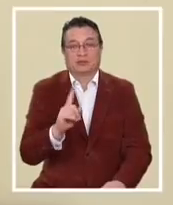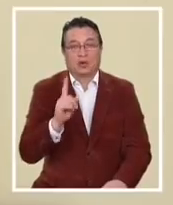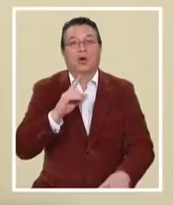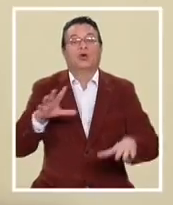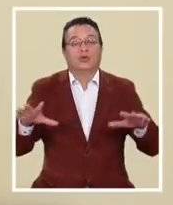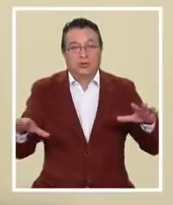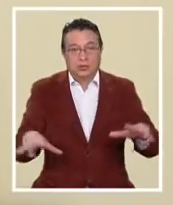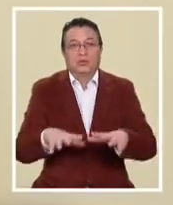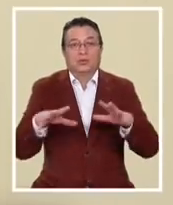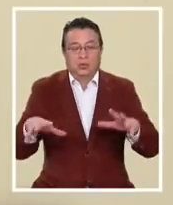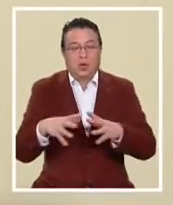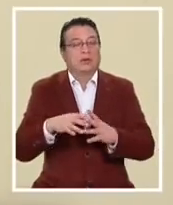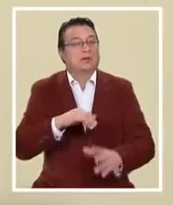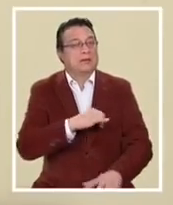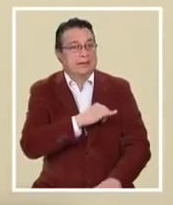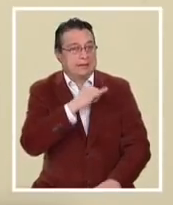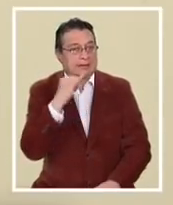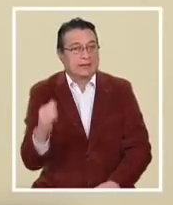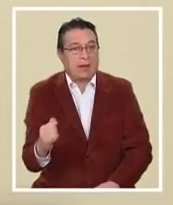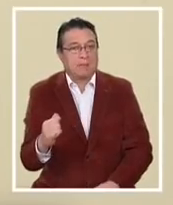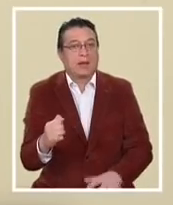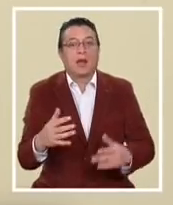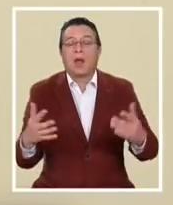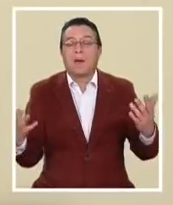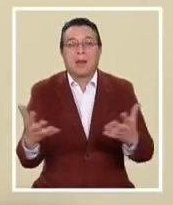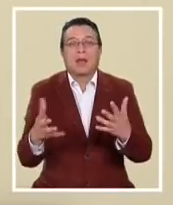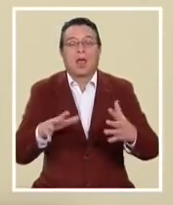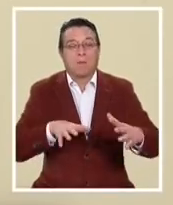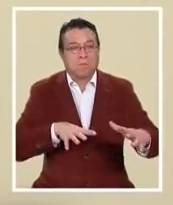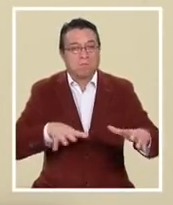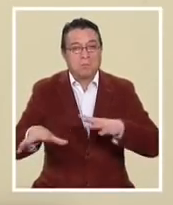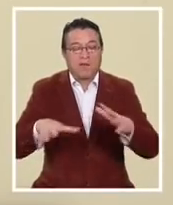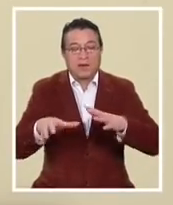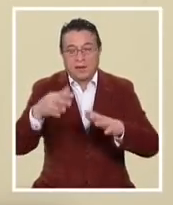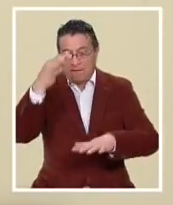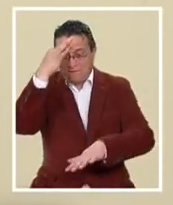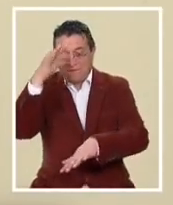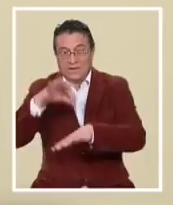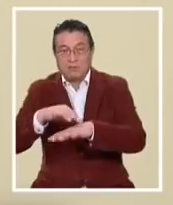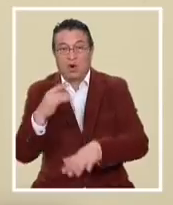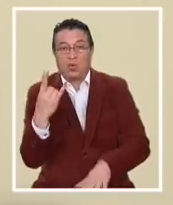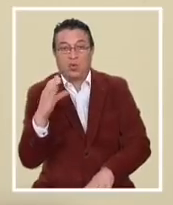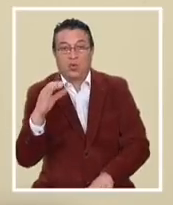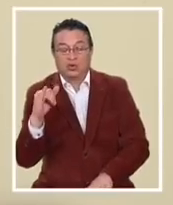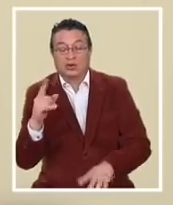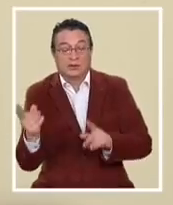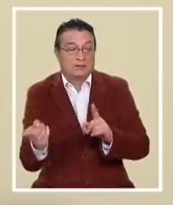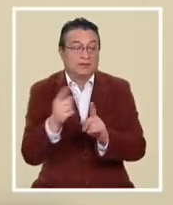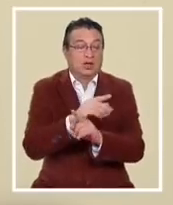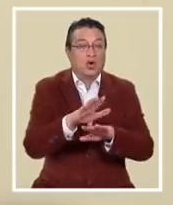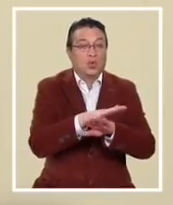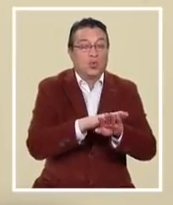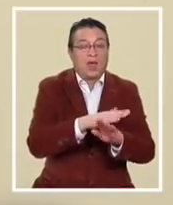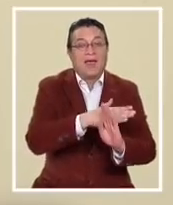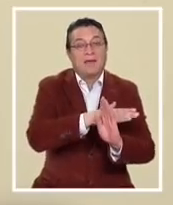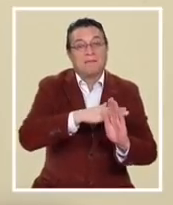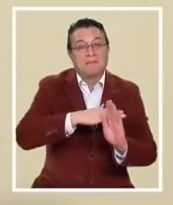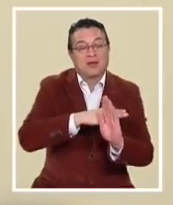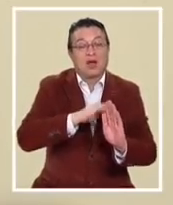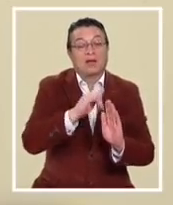esfuerzo permanentemente para mover enfermos desde las UCI a las unidades de cuidado intermedio y de ahí a las